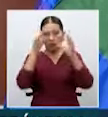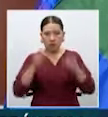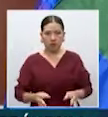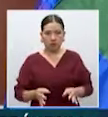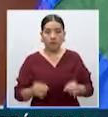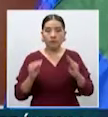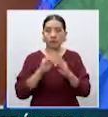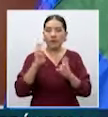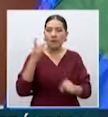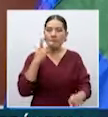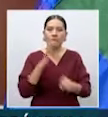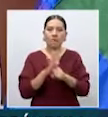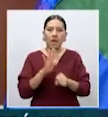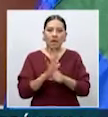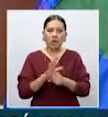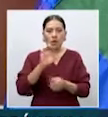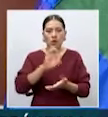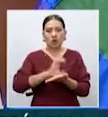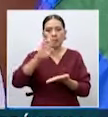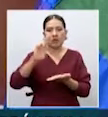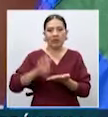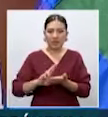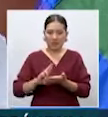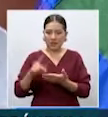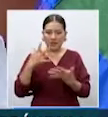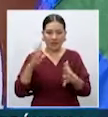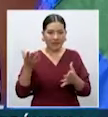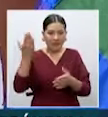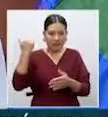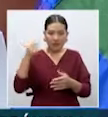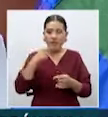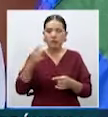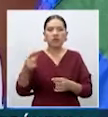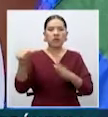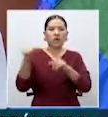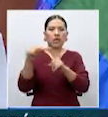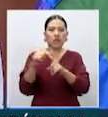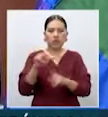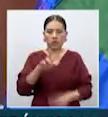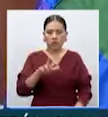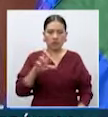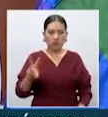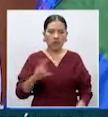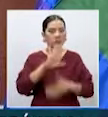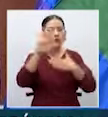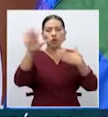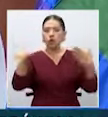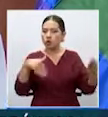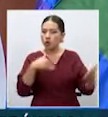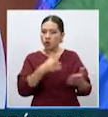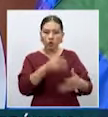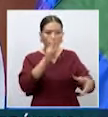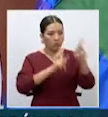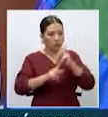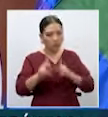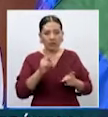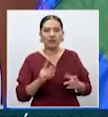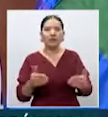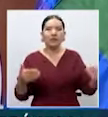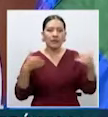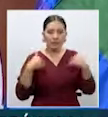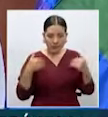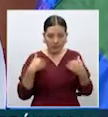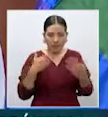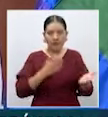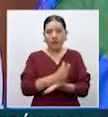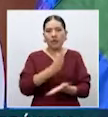también señala en su artículo 23 que todos los ciudadanos tienen derecho de participar en la dirección de los